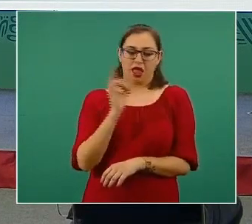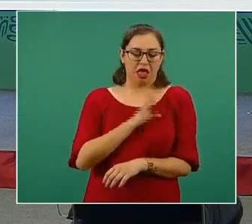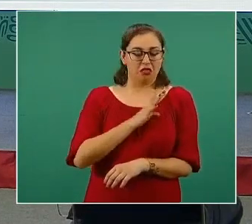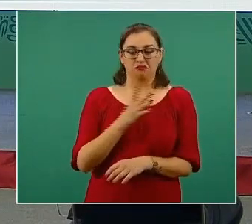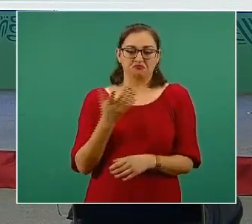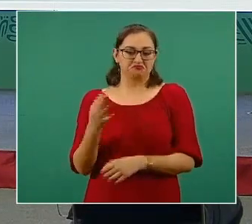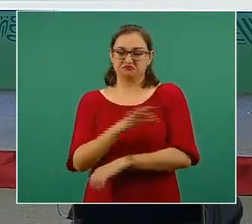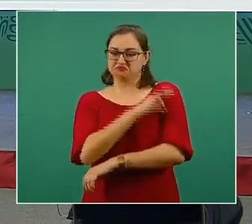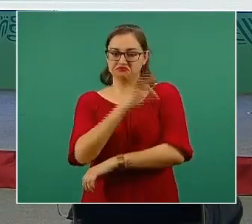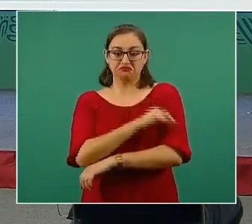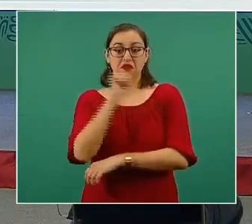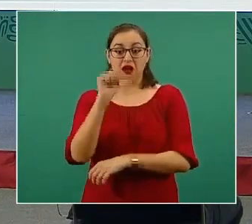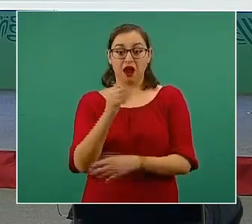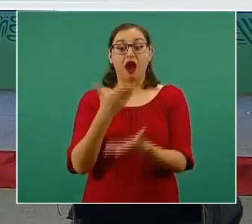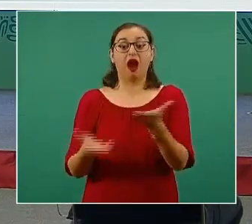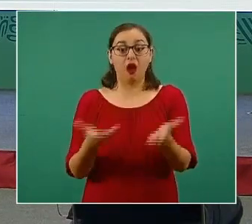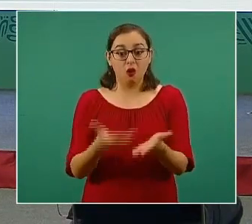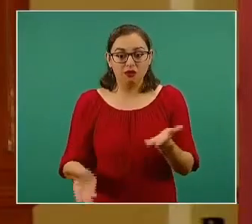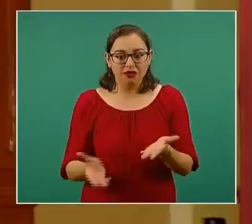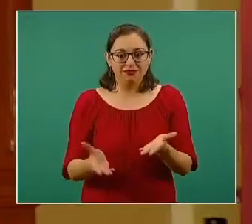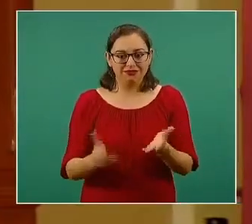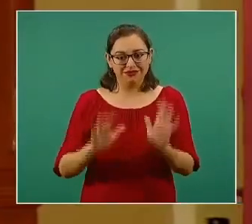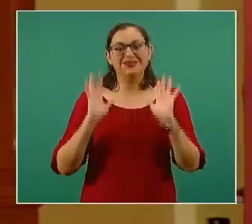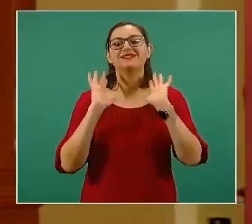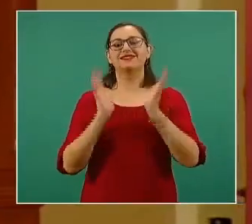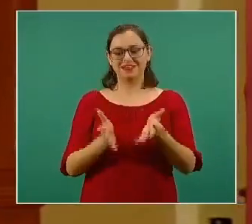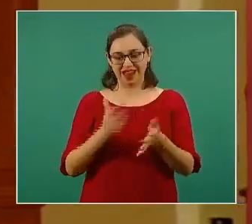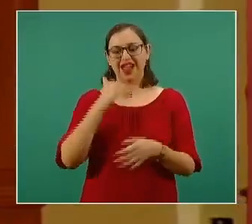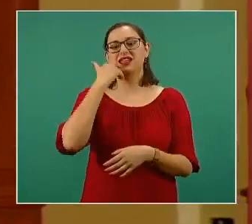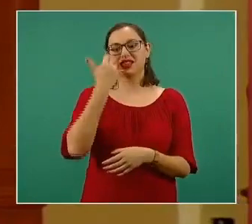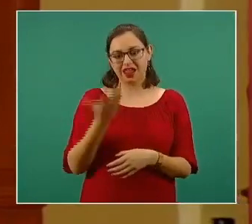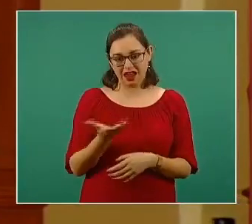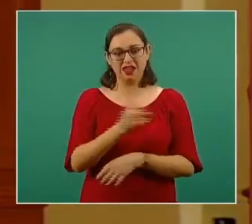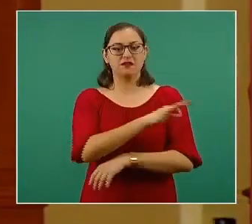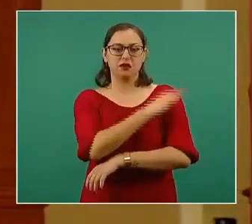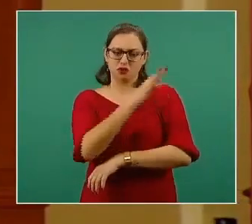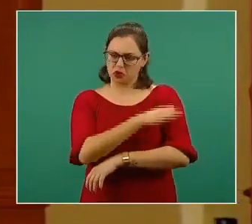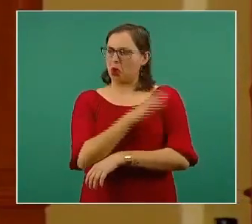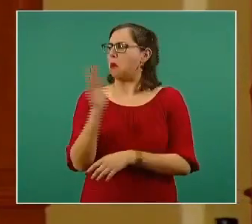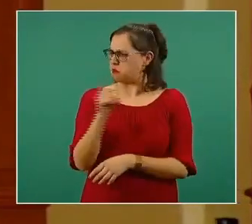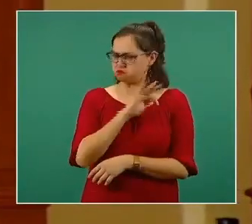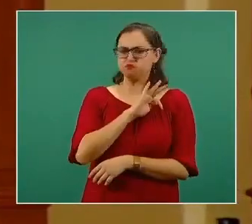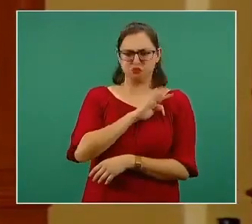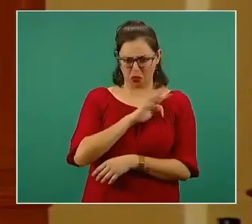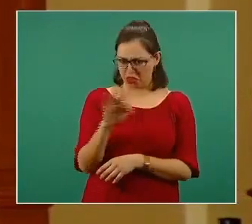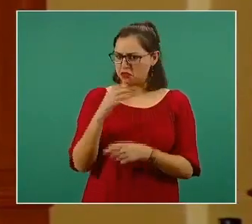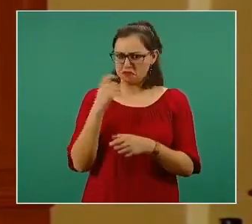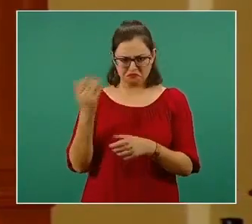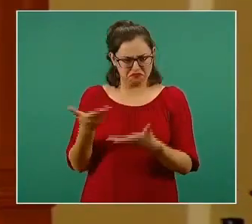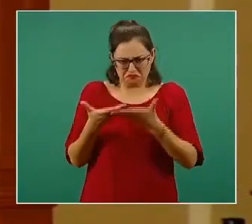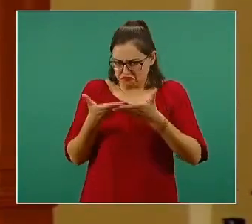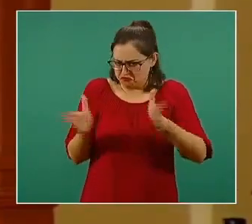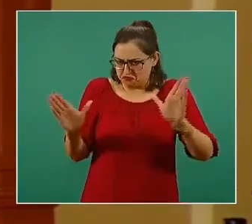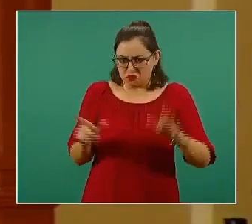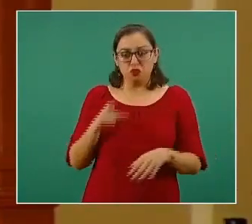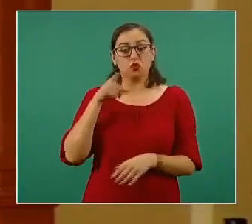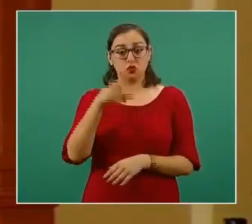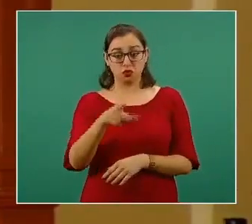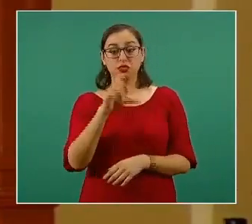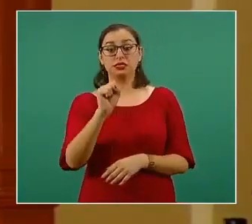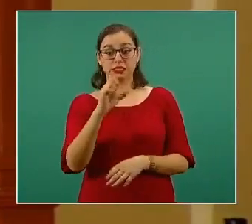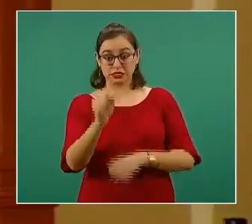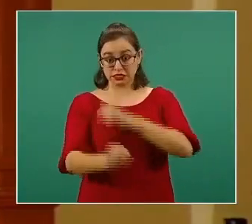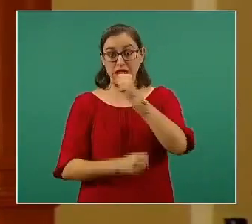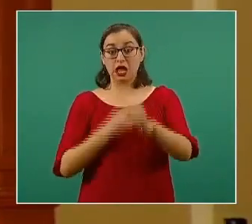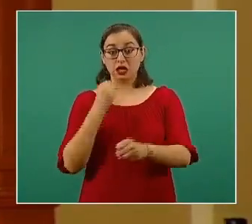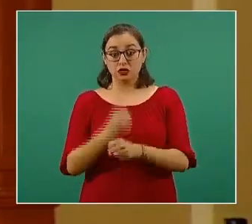convencieron de que es conveniente vacunar. Recomendamos ampliamente que se vacunen y sigue abierta esa posibilidad. Si usted tiene 60 años